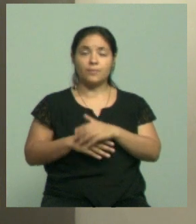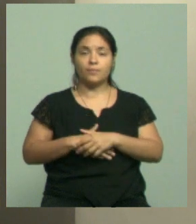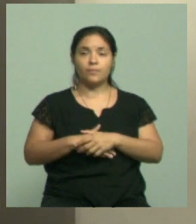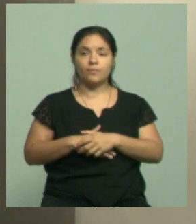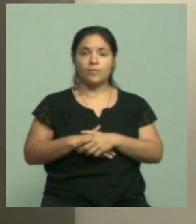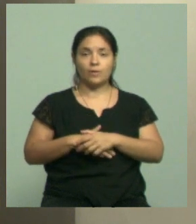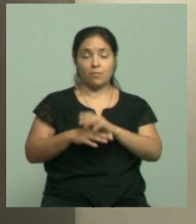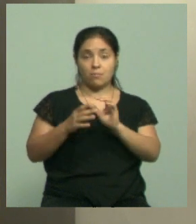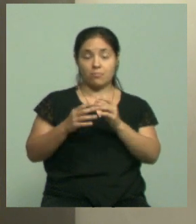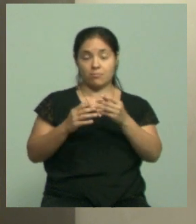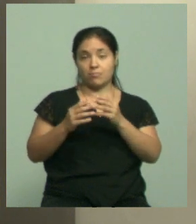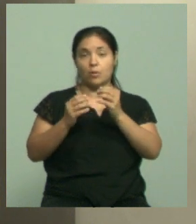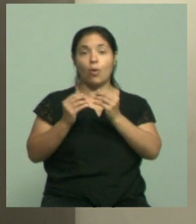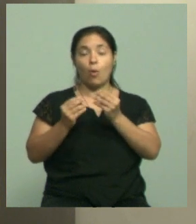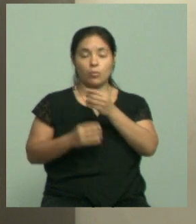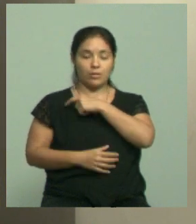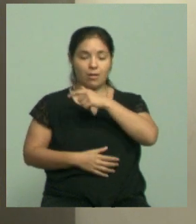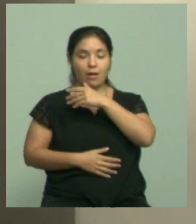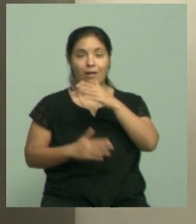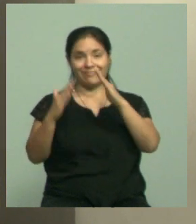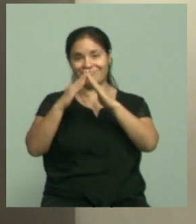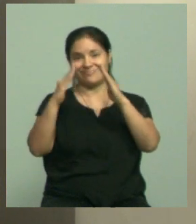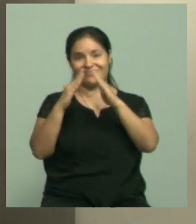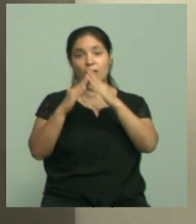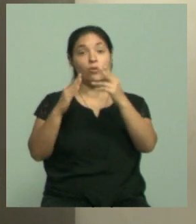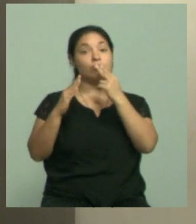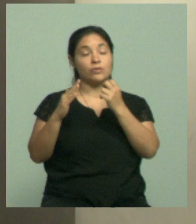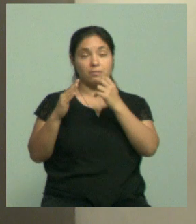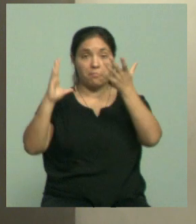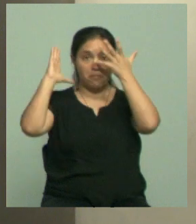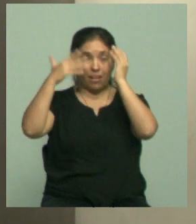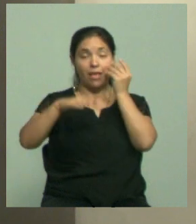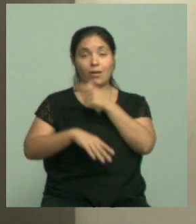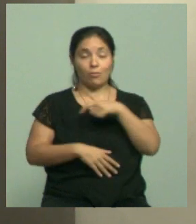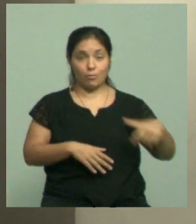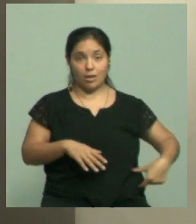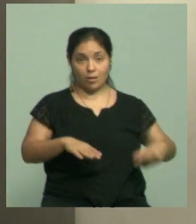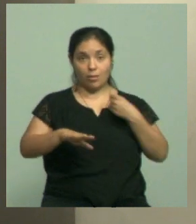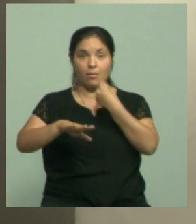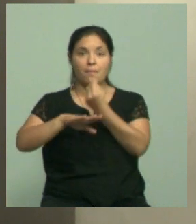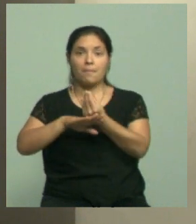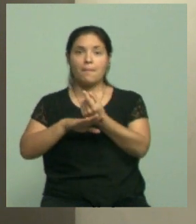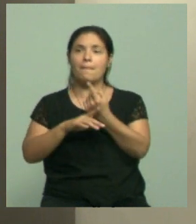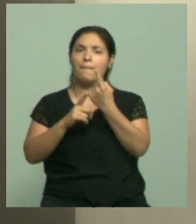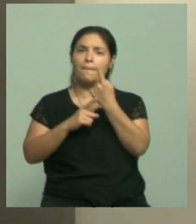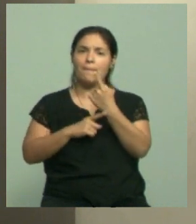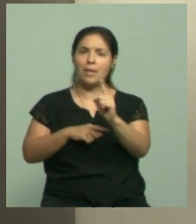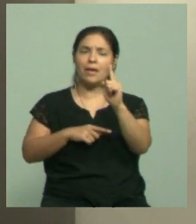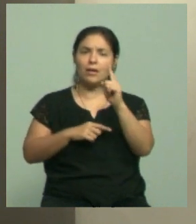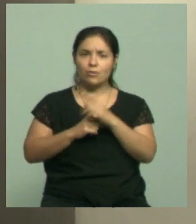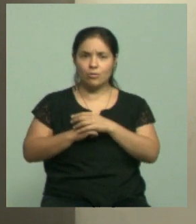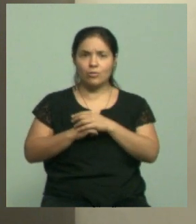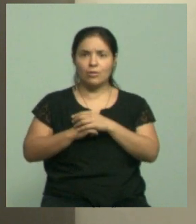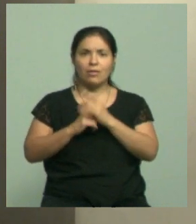desde la Casa Rosada, en la figura del presidente Javier Milei, pero que no necesariamente van en línea de lo que hace la